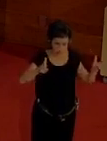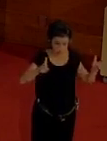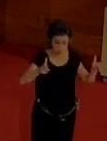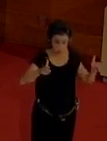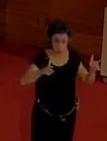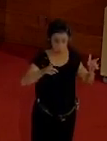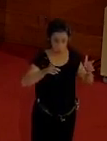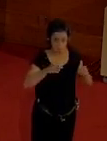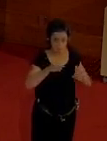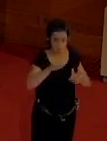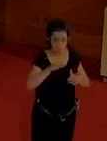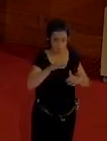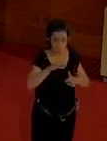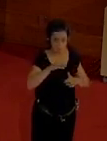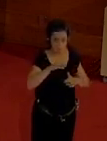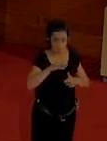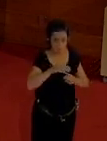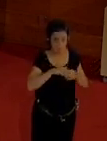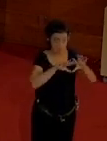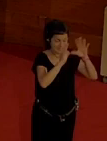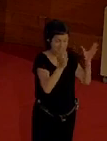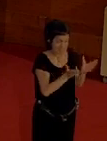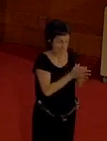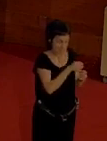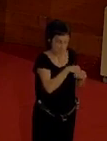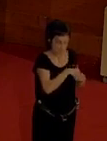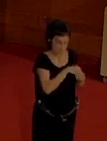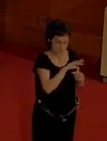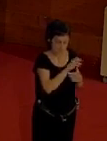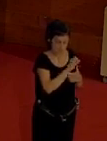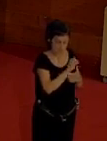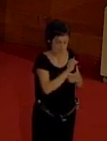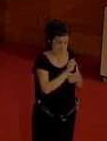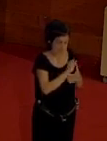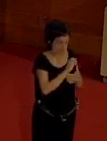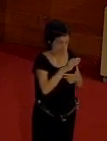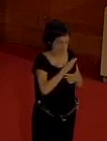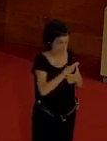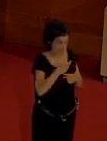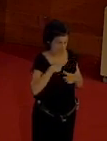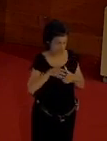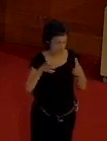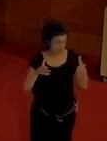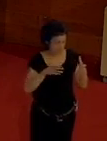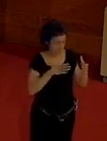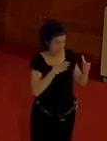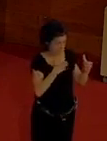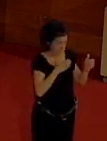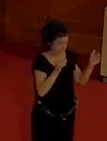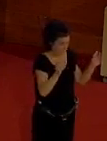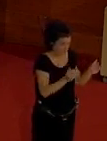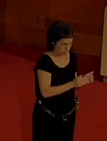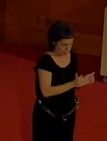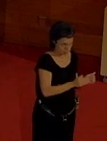producto interior del producto del mundo ha pasado a ser muy grande y el nuestro se ha reducido tanto el